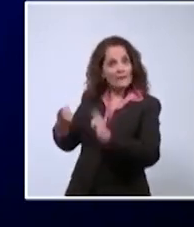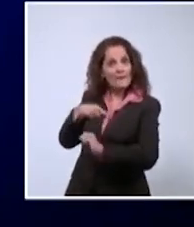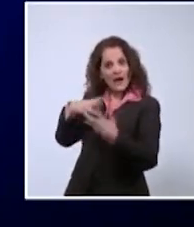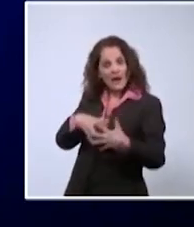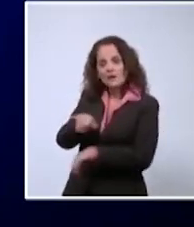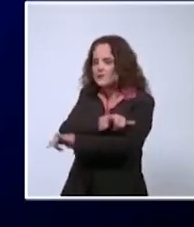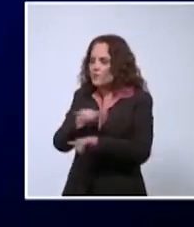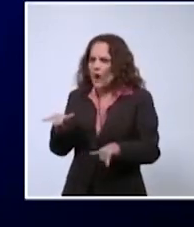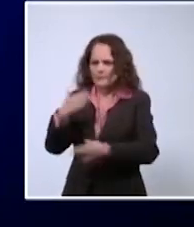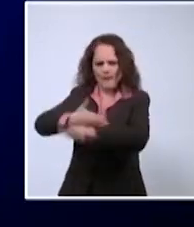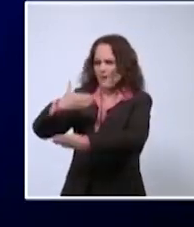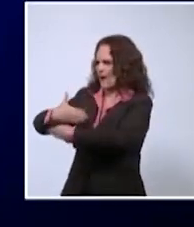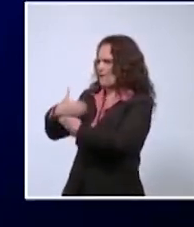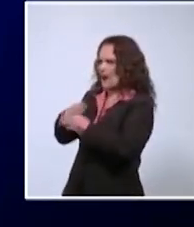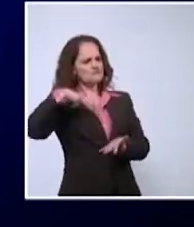mundo bloquea.